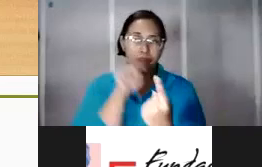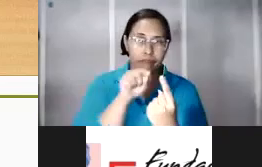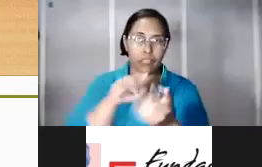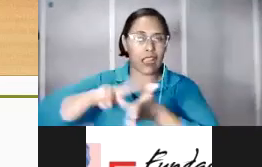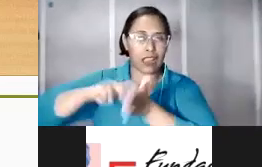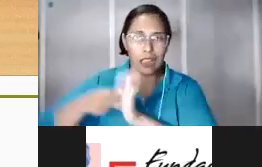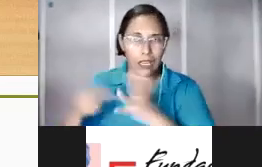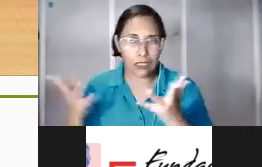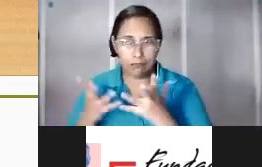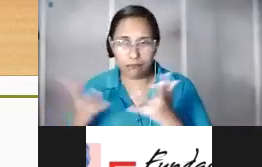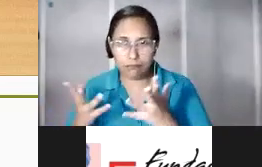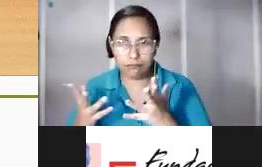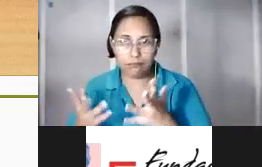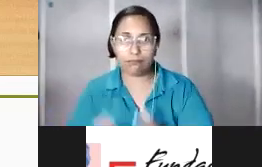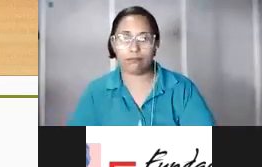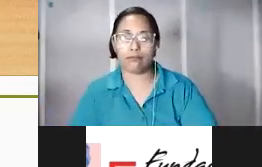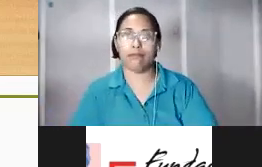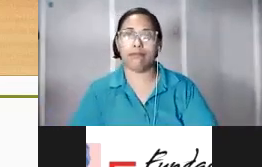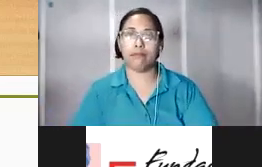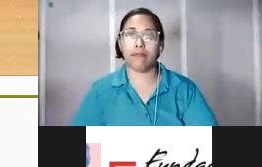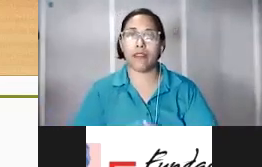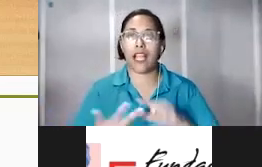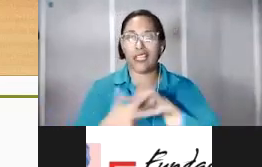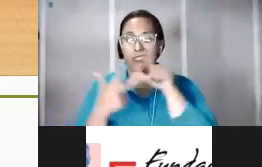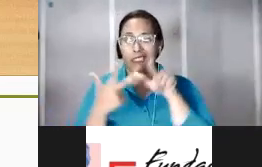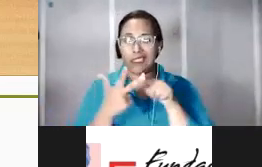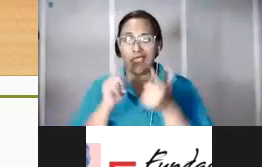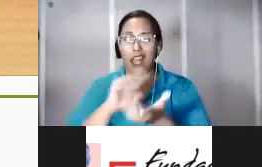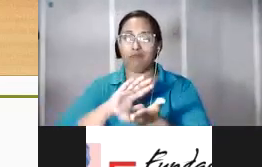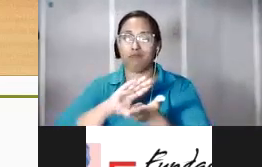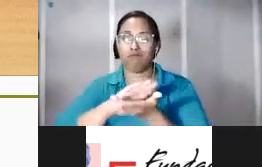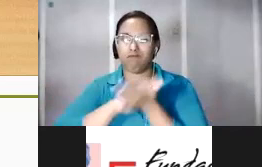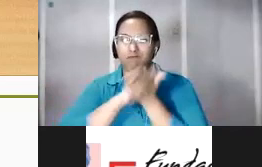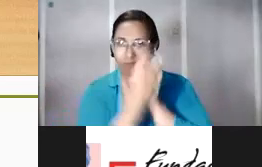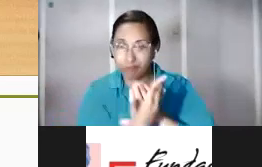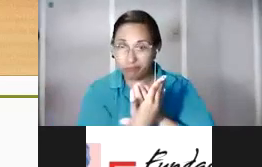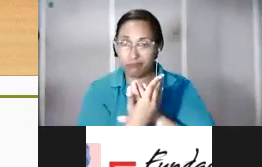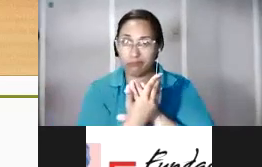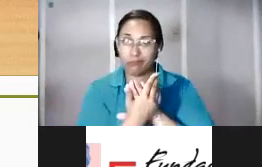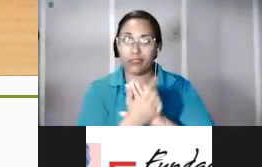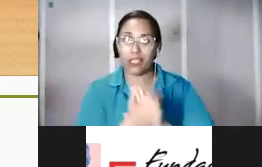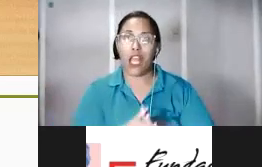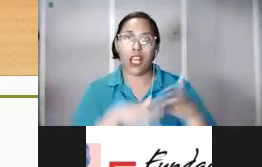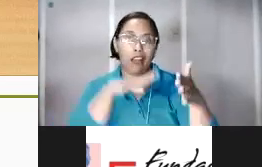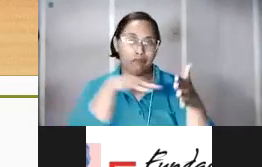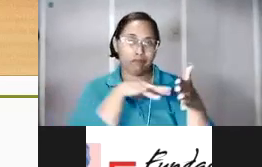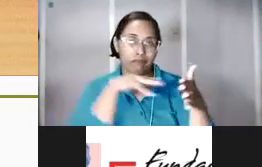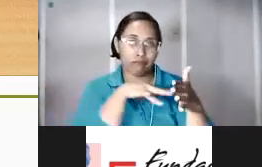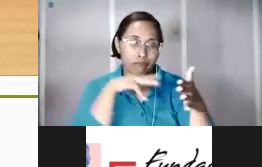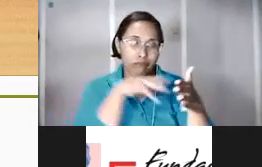significados. Estas transformaciones han sido objeto de estudios de